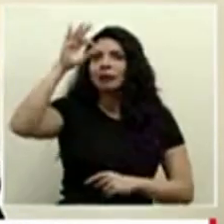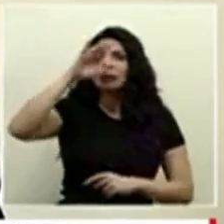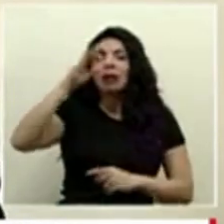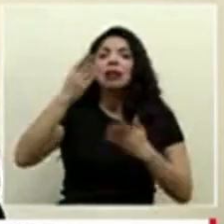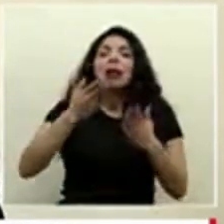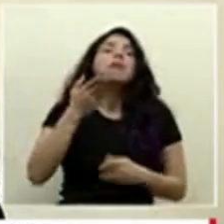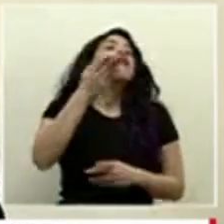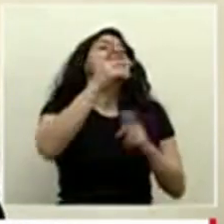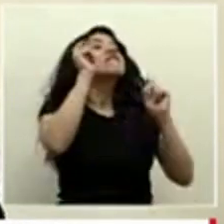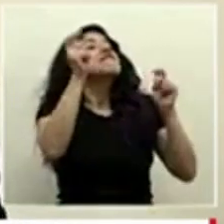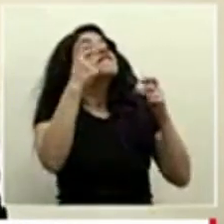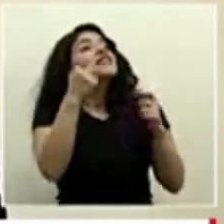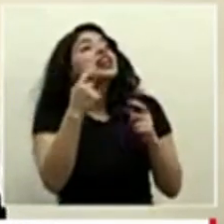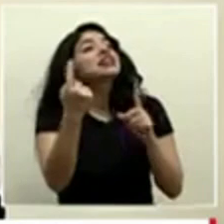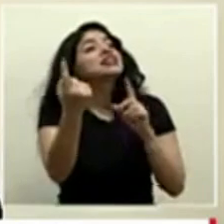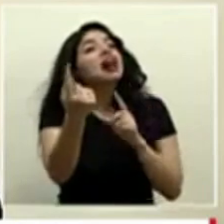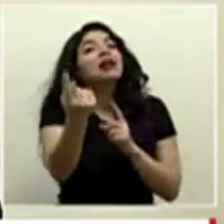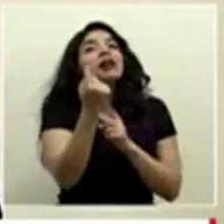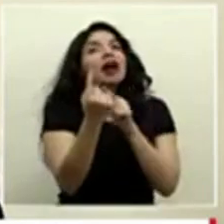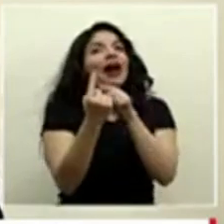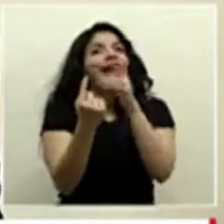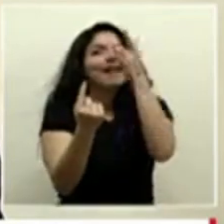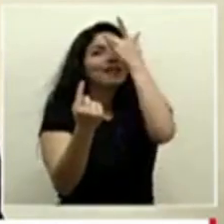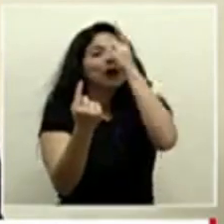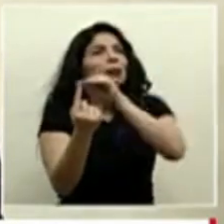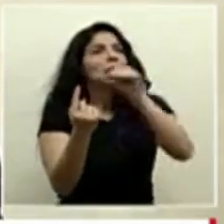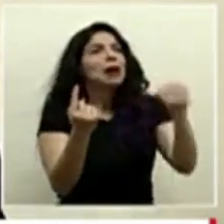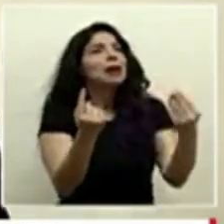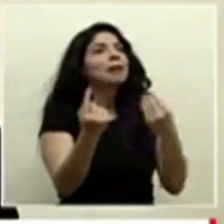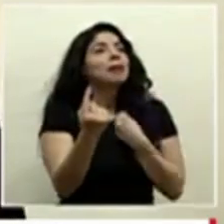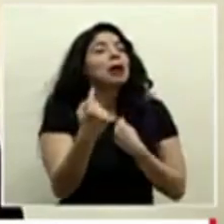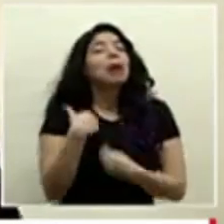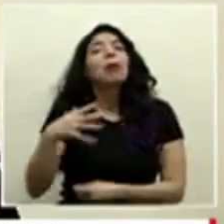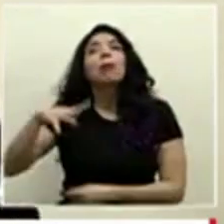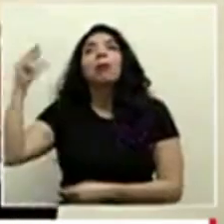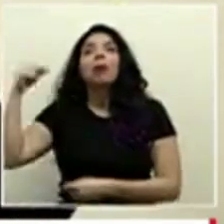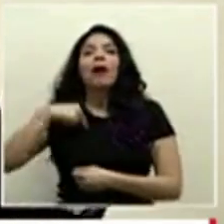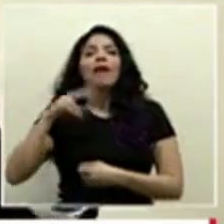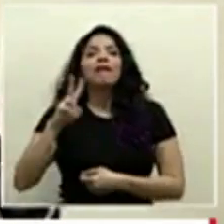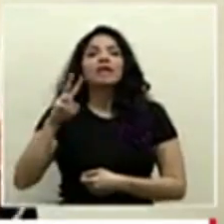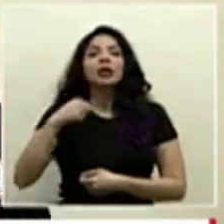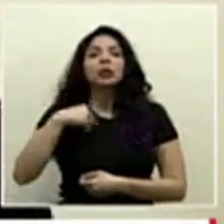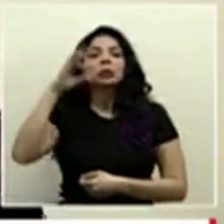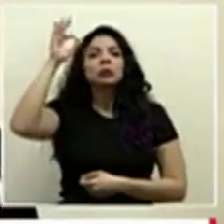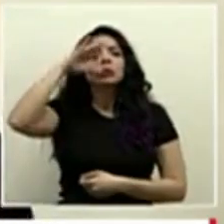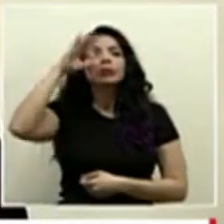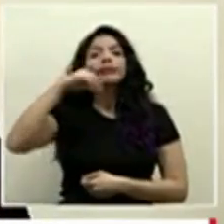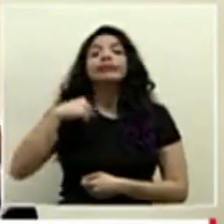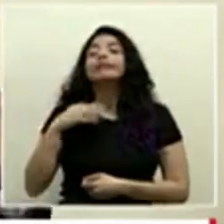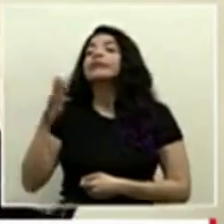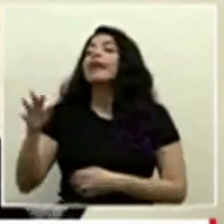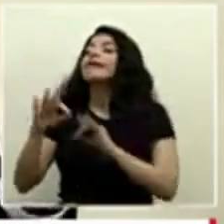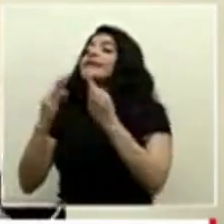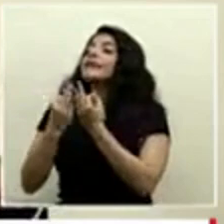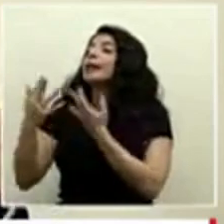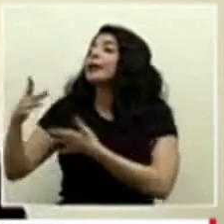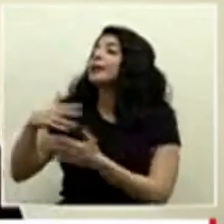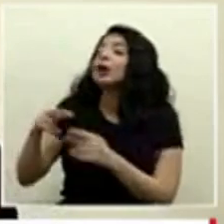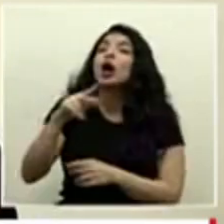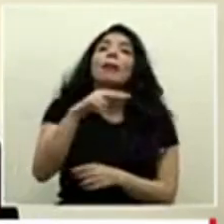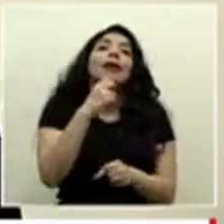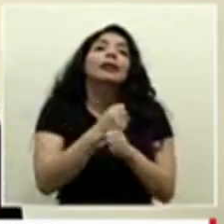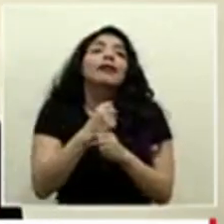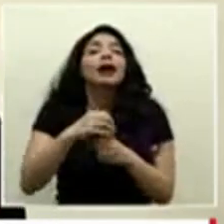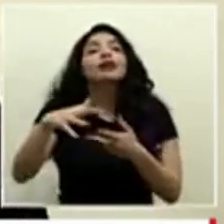una fiesta y en esa fiesta llegó fulanito de tal y contagió a su tanito y su tanito se va y no sabe que está con el virus y empieza a interactuar con su familia con los compañeros de